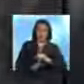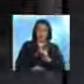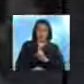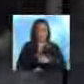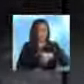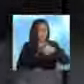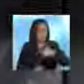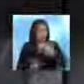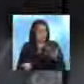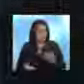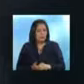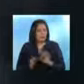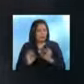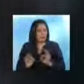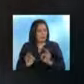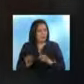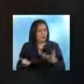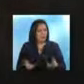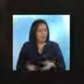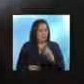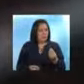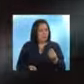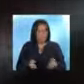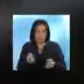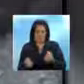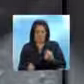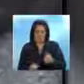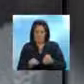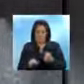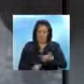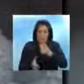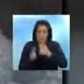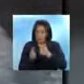la autoridad y peligro común al manejar en completo estado de ebriedad.